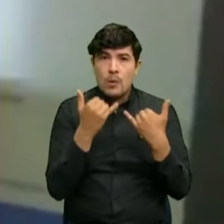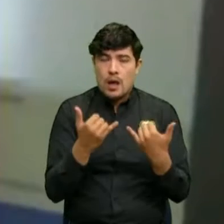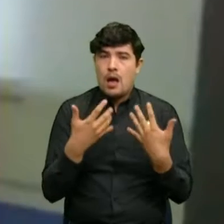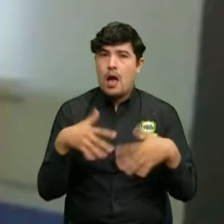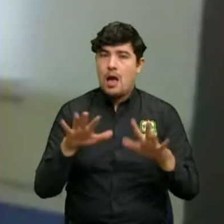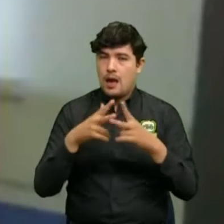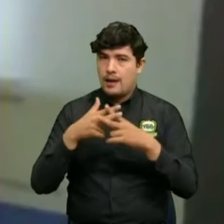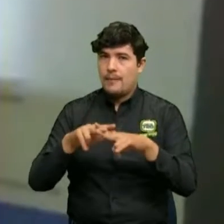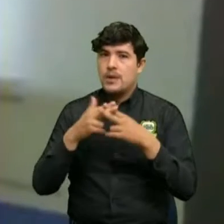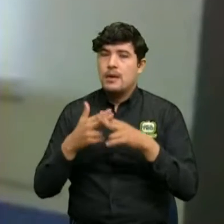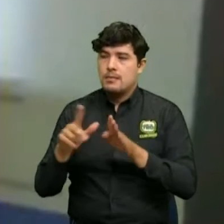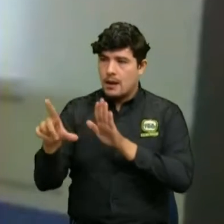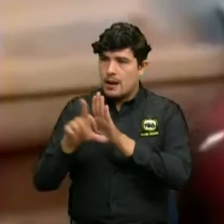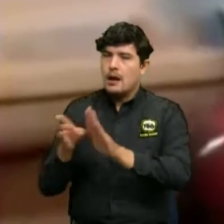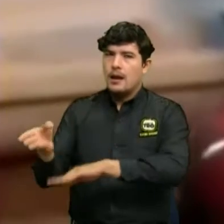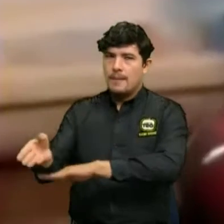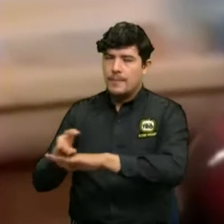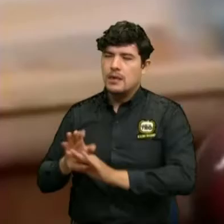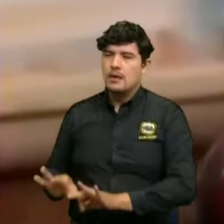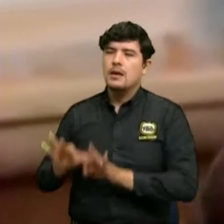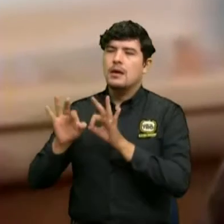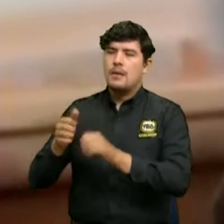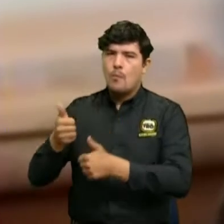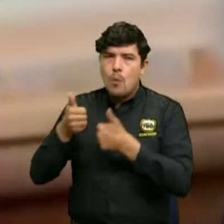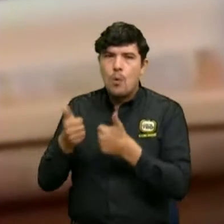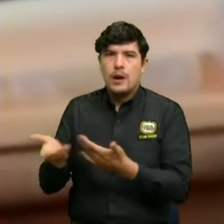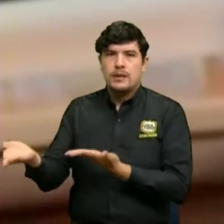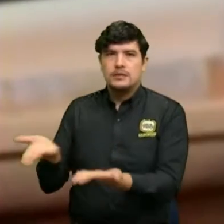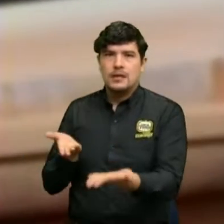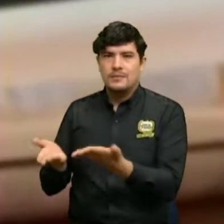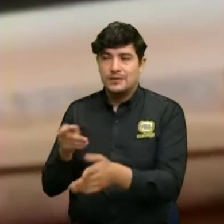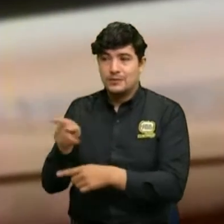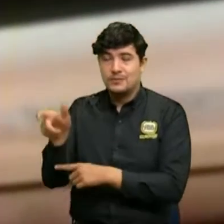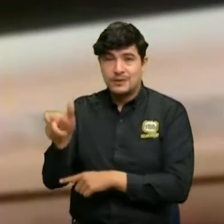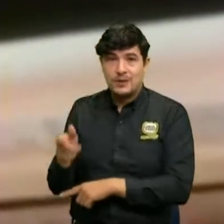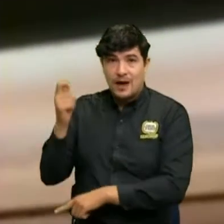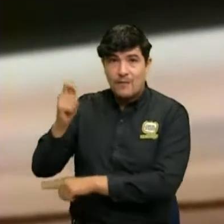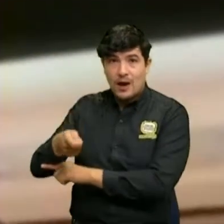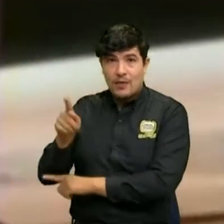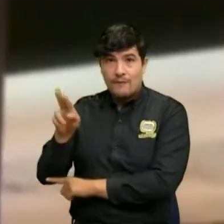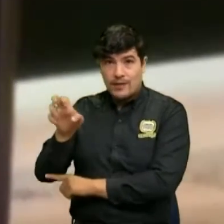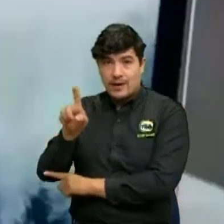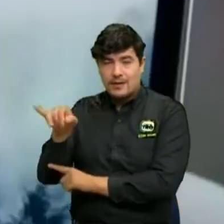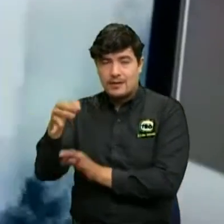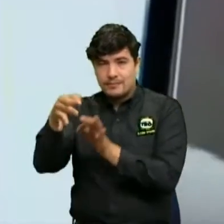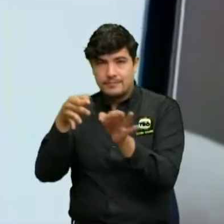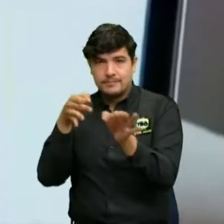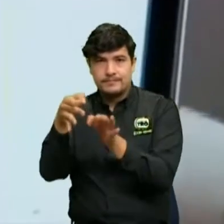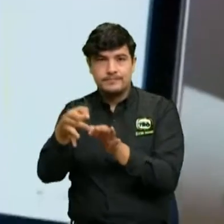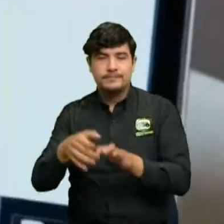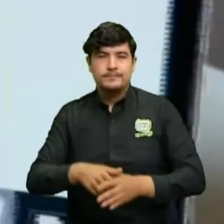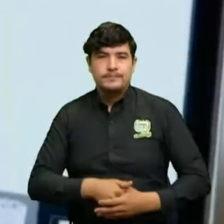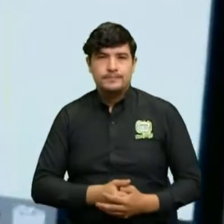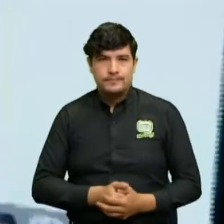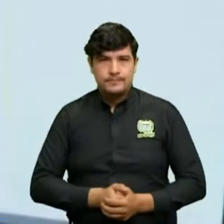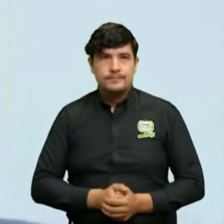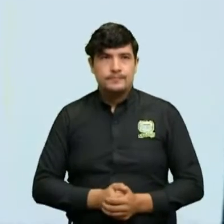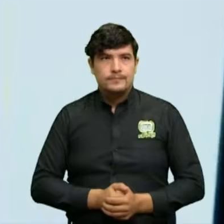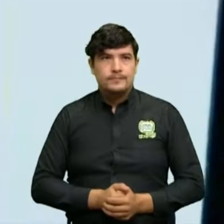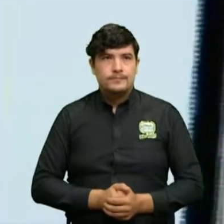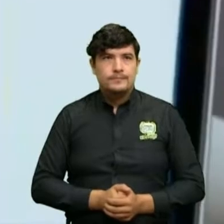para exigir un buen servicio así lo explicó el abogado freddy bolívar lo que implica que tenían que tengan los ciudadanos